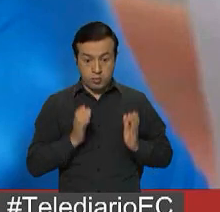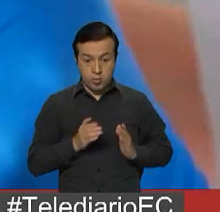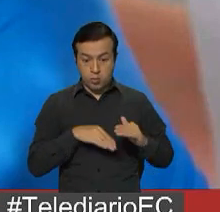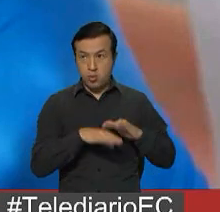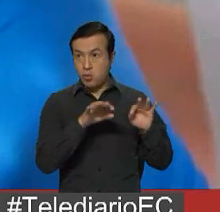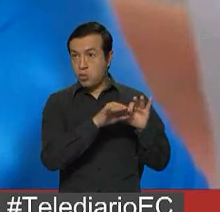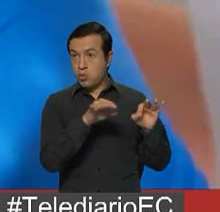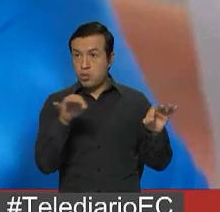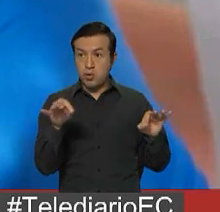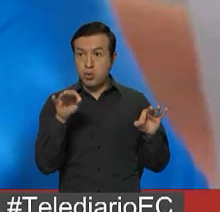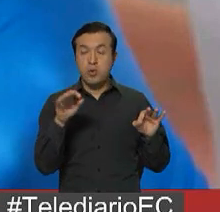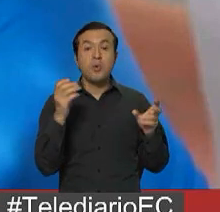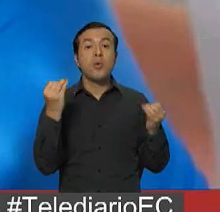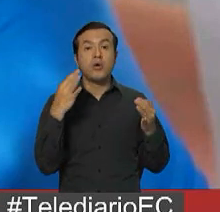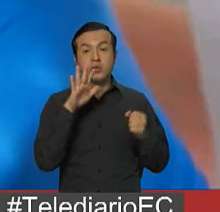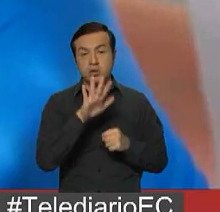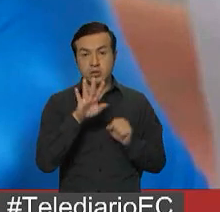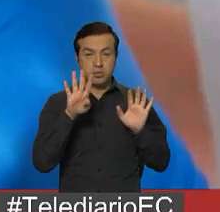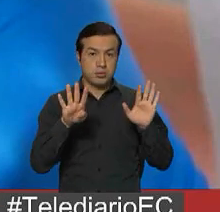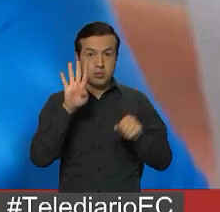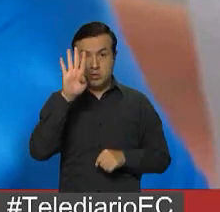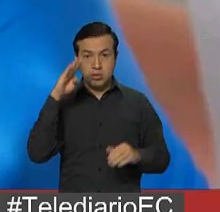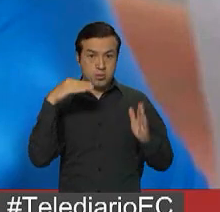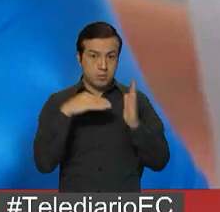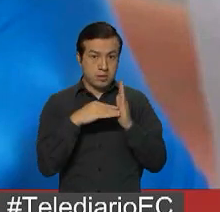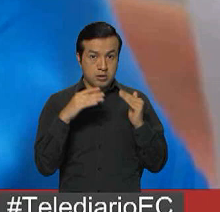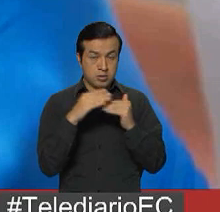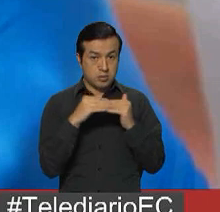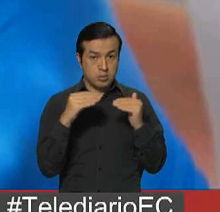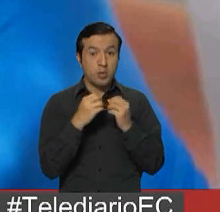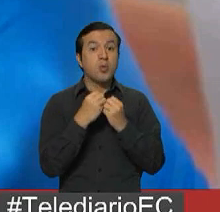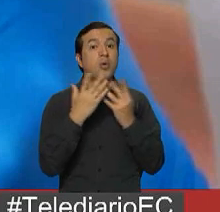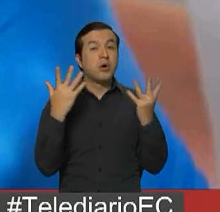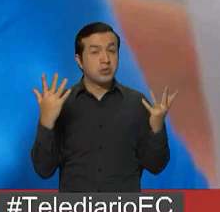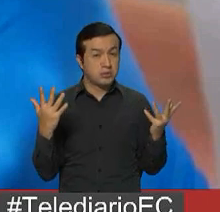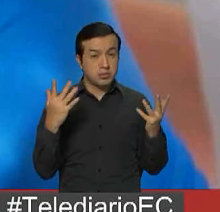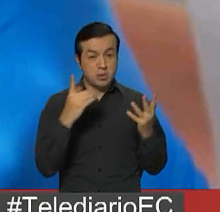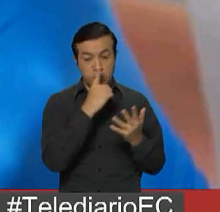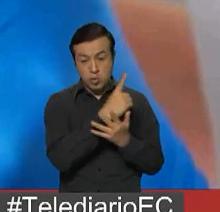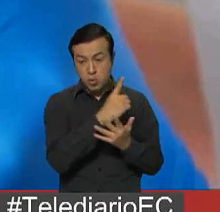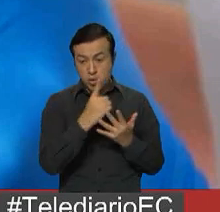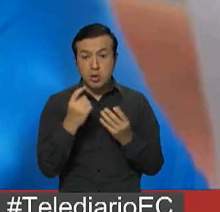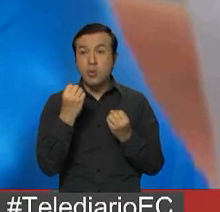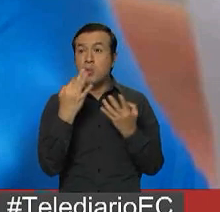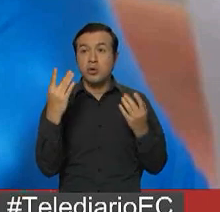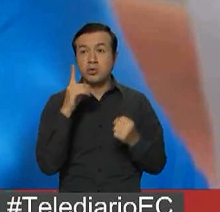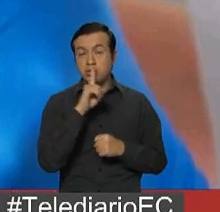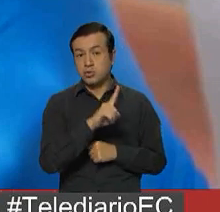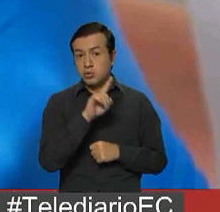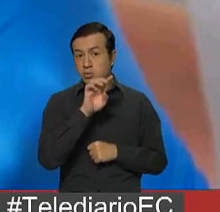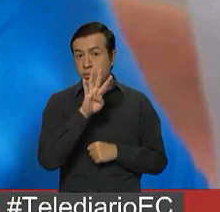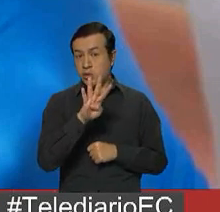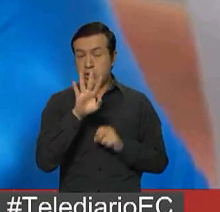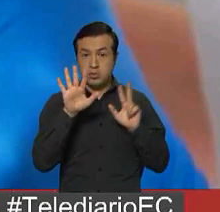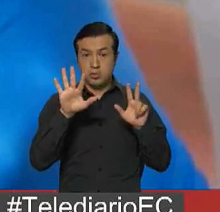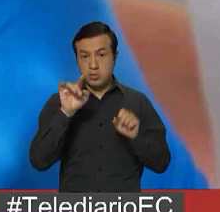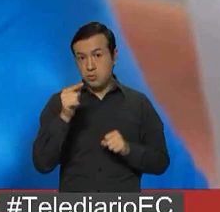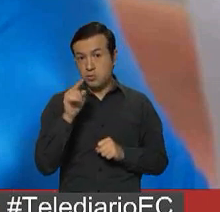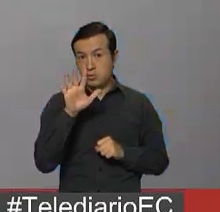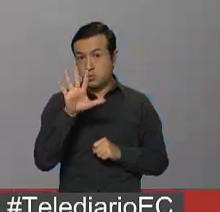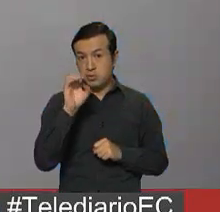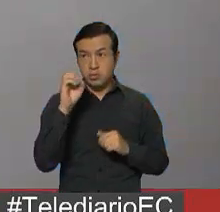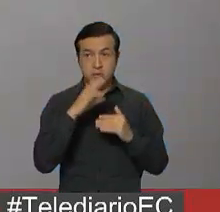adultos se cancelaron 594 mil dólares es decir cada una costó 148 punto 50